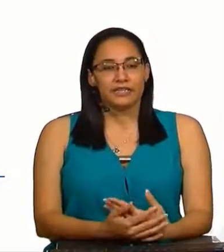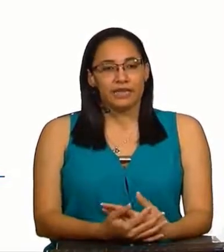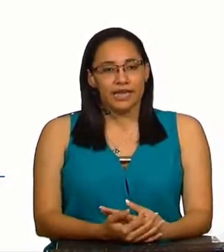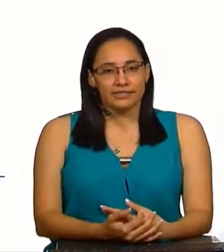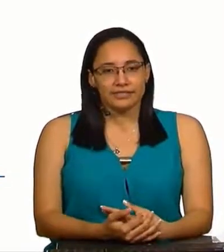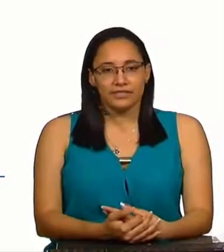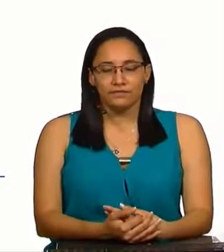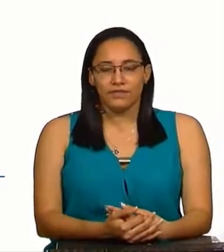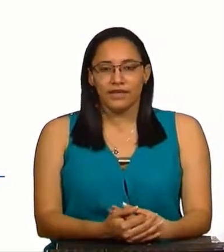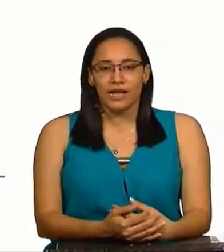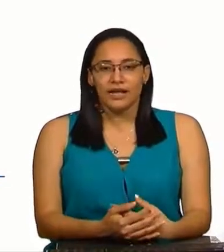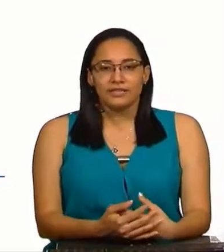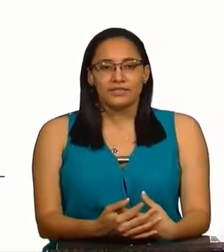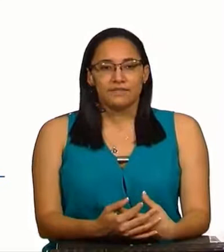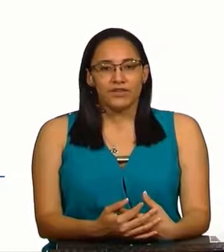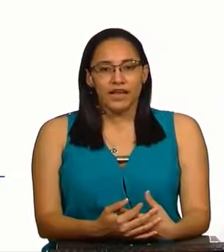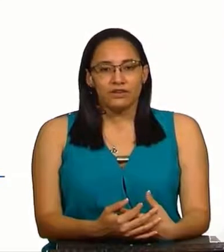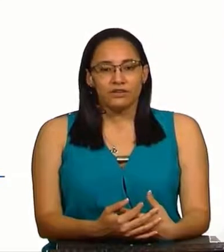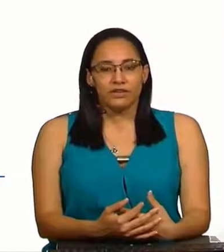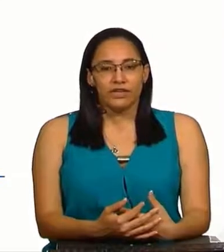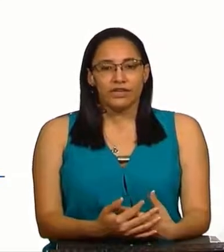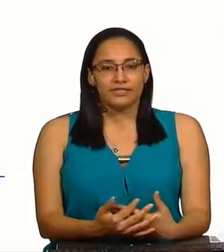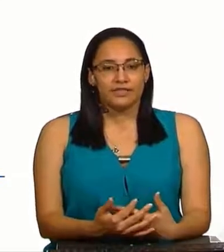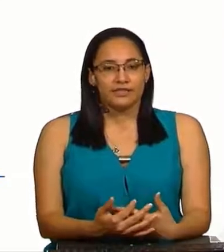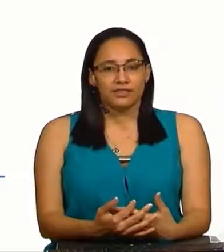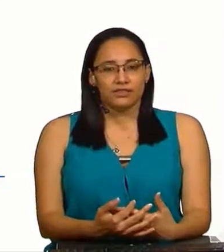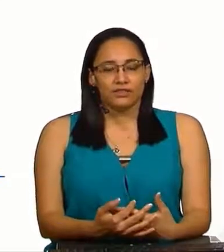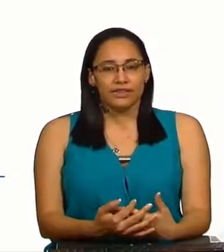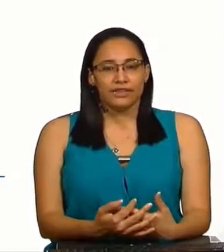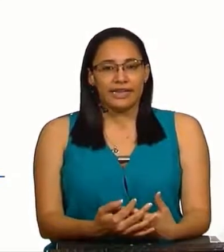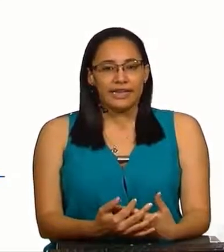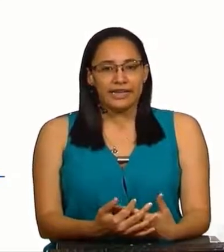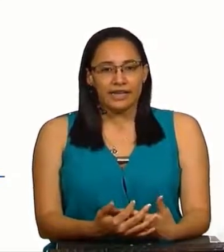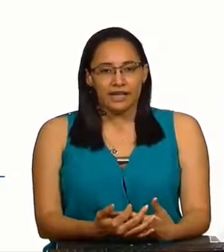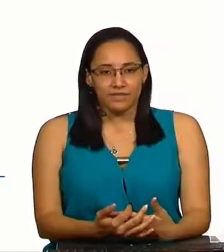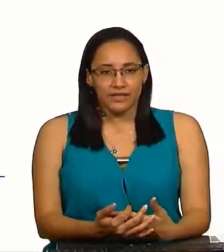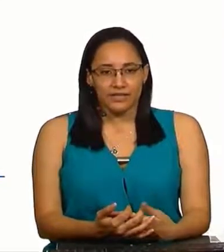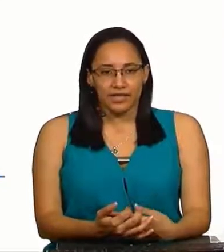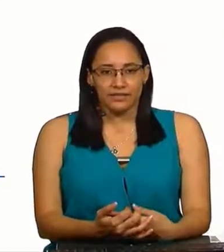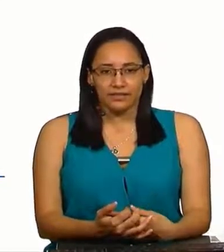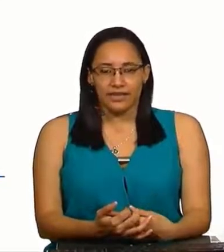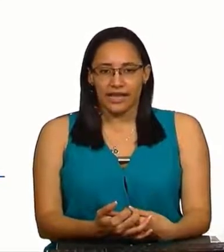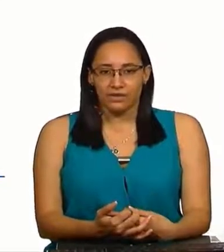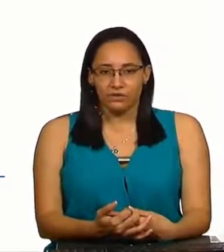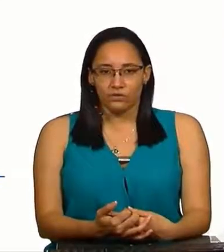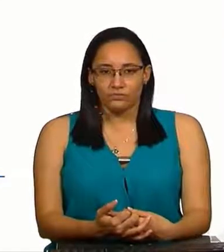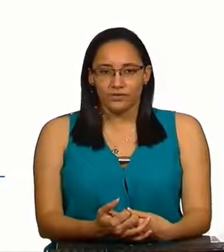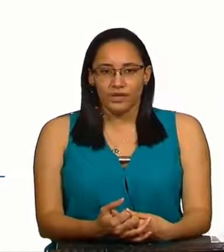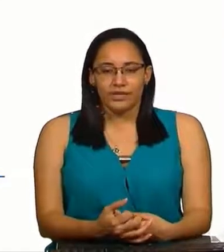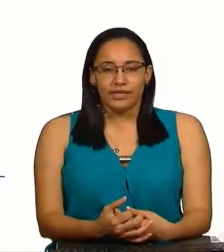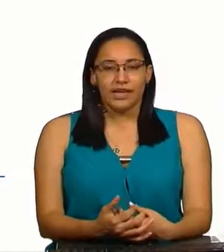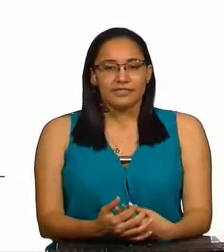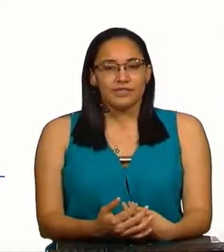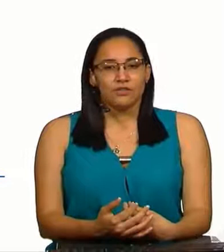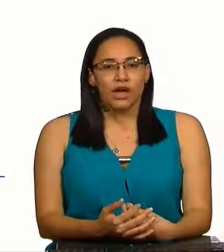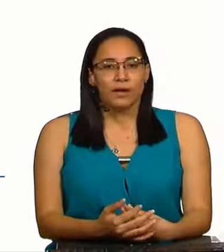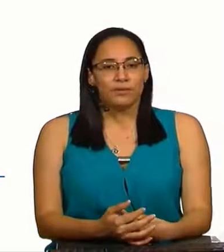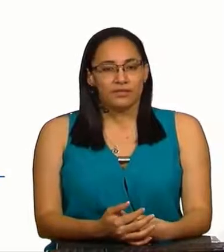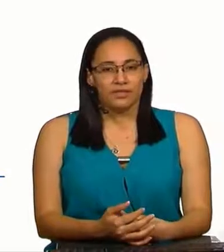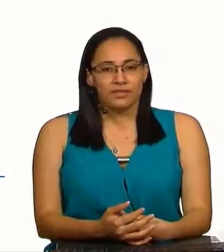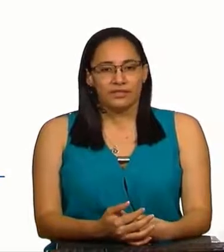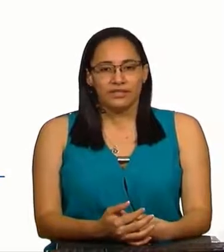Que can significa saber algo en el sentido de tener la habilidad de algo que ha